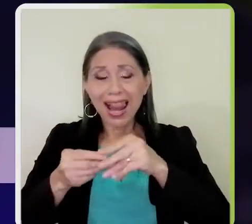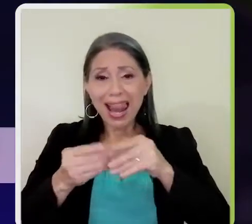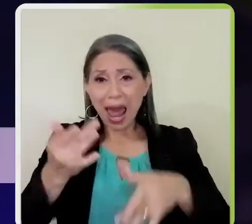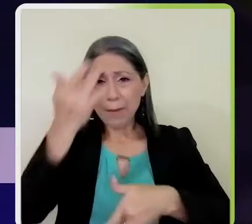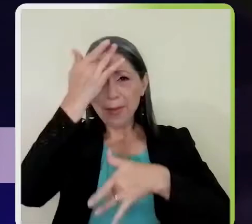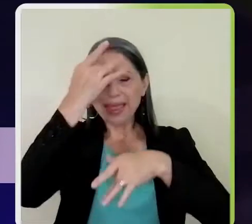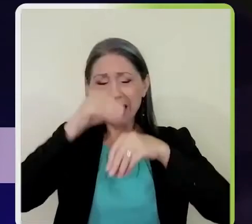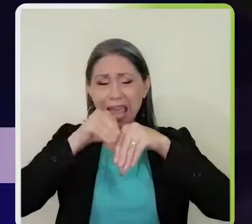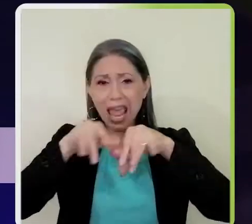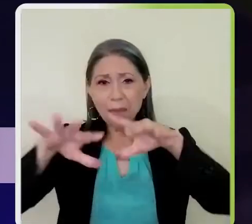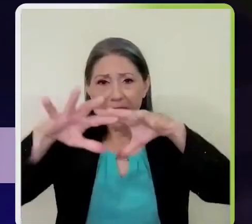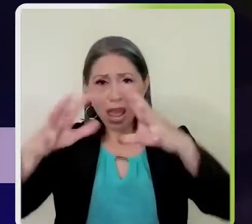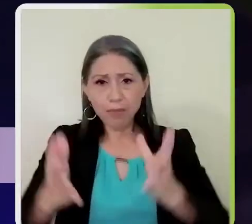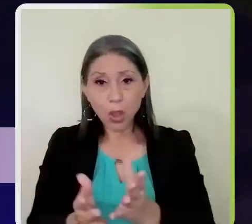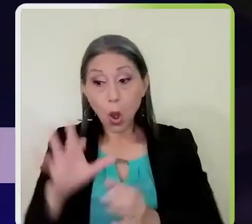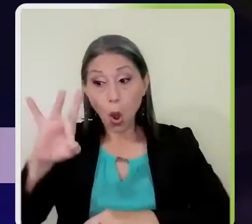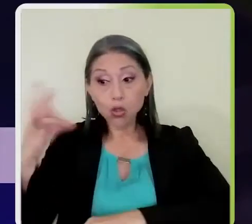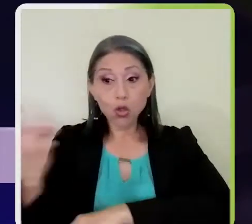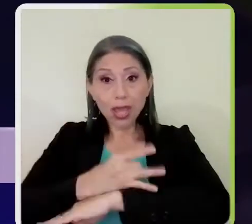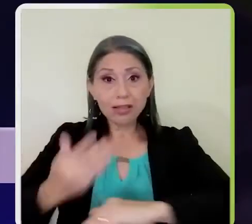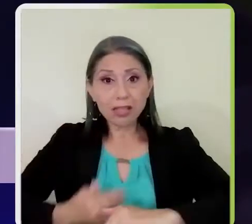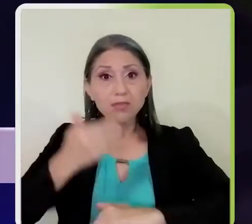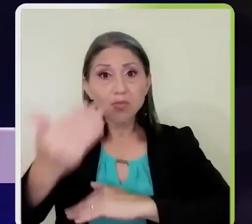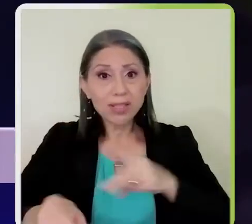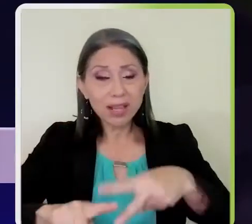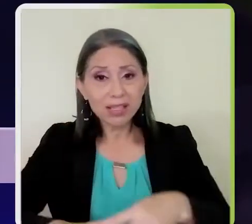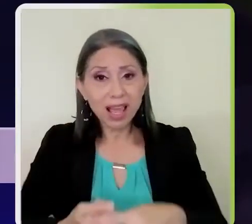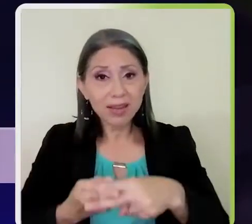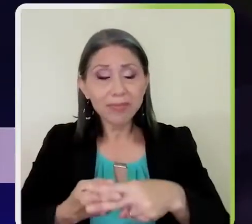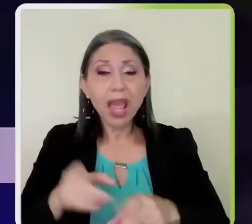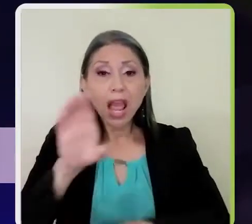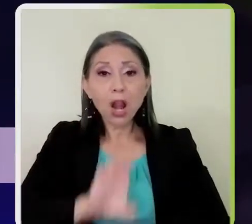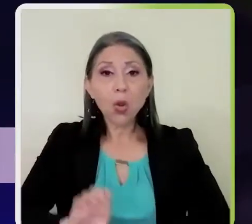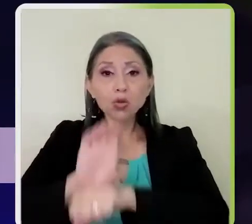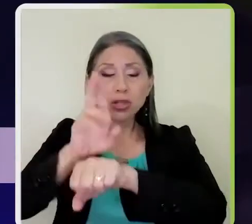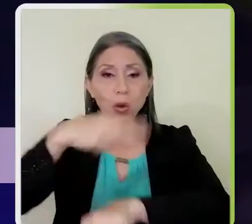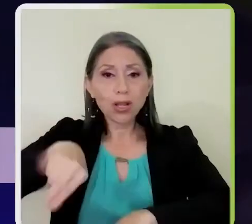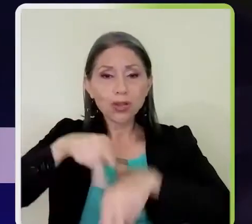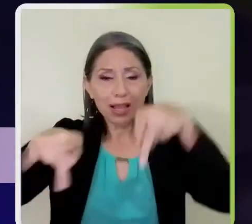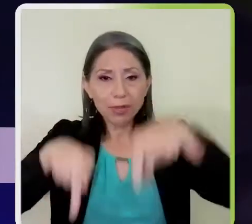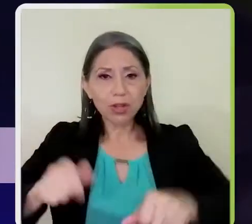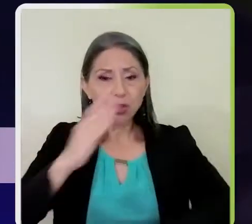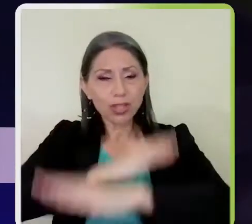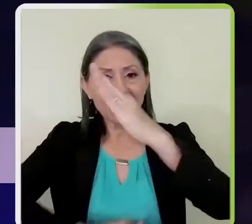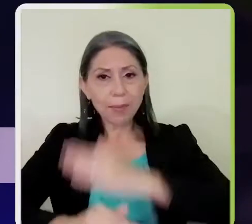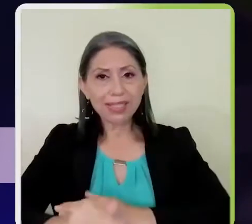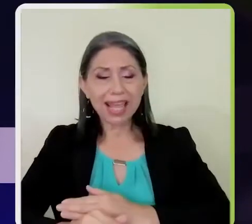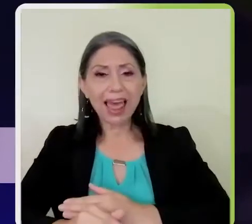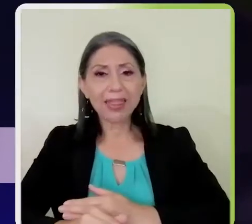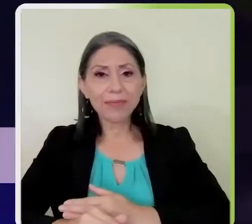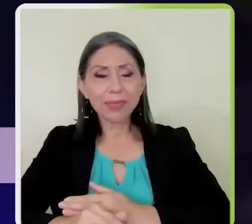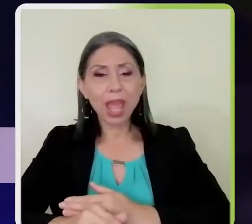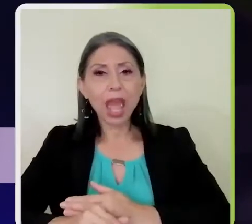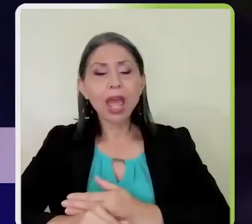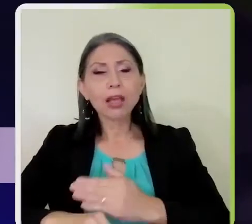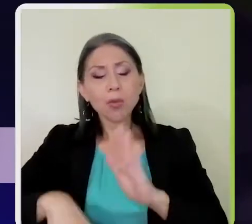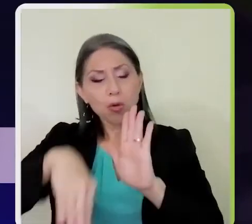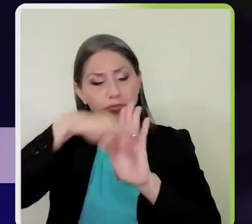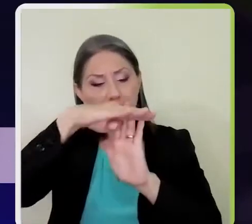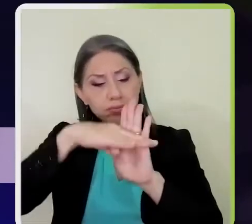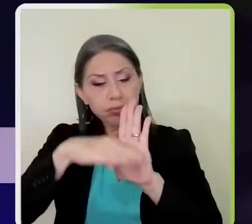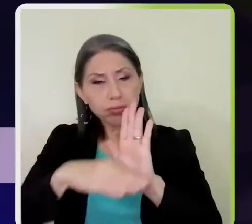haber iniciado, el Consejo Nacional de Personas con Discapacidad dictó 26